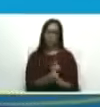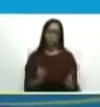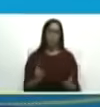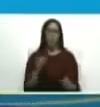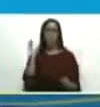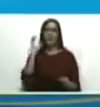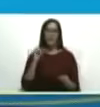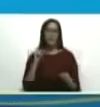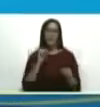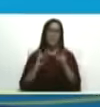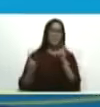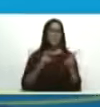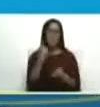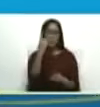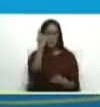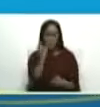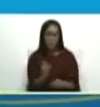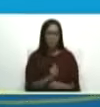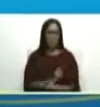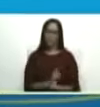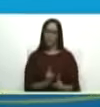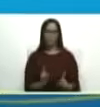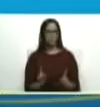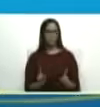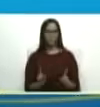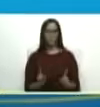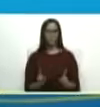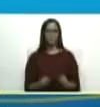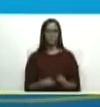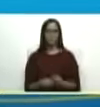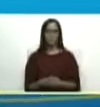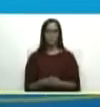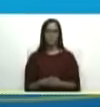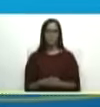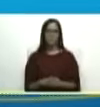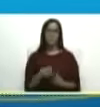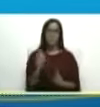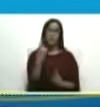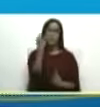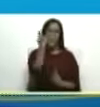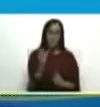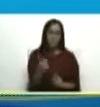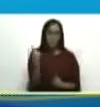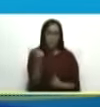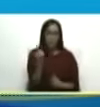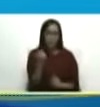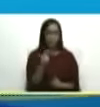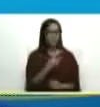hombre, de una persona.